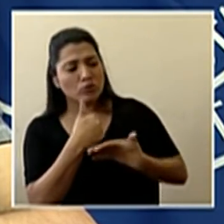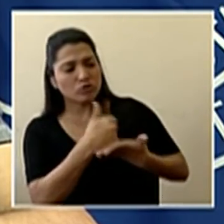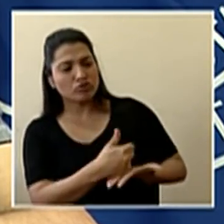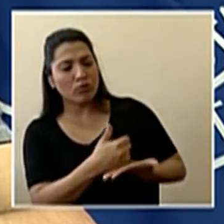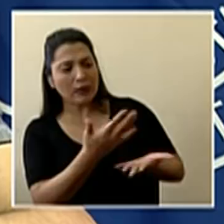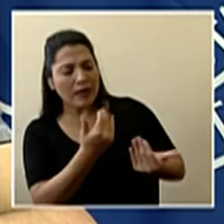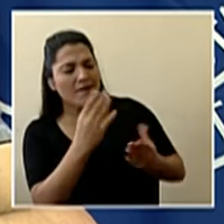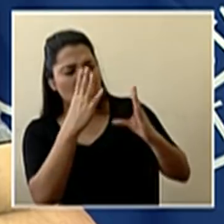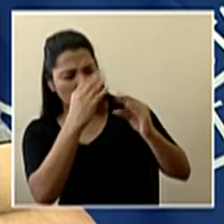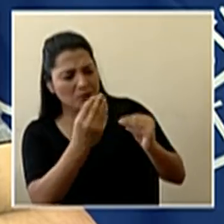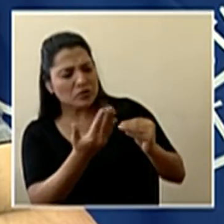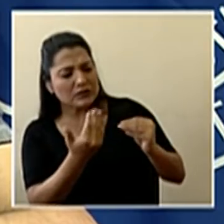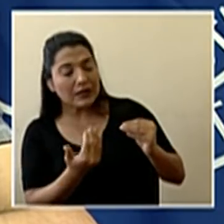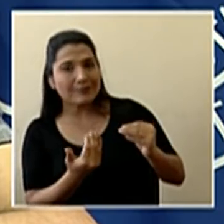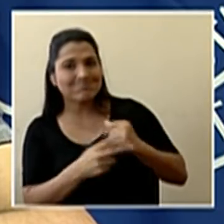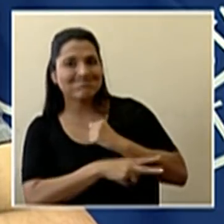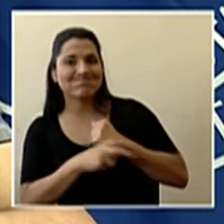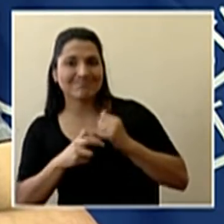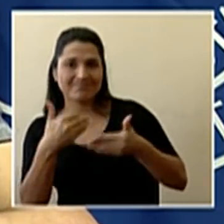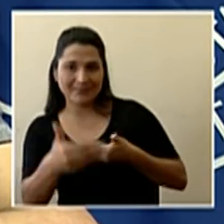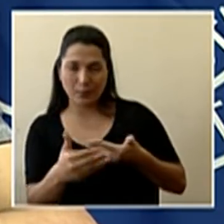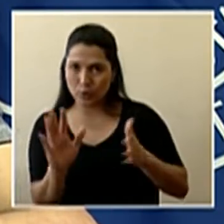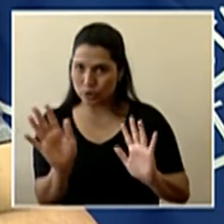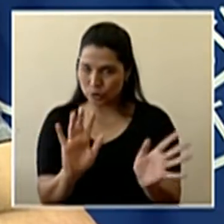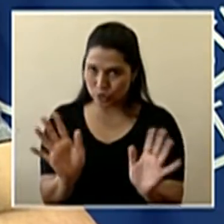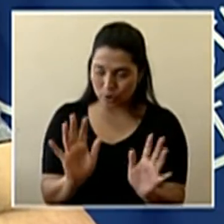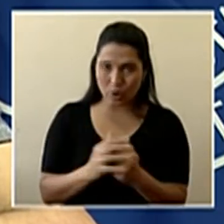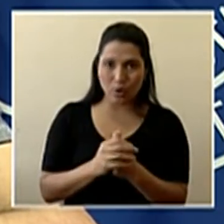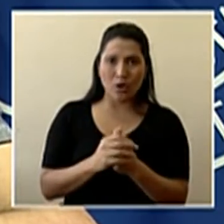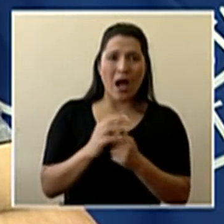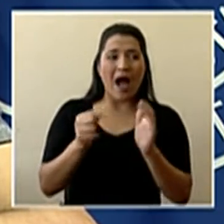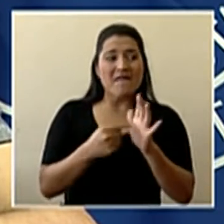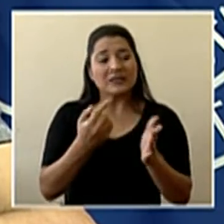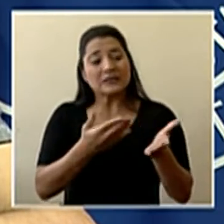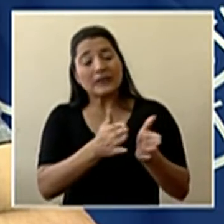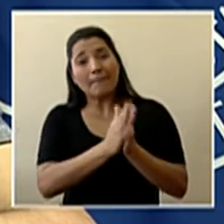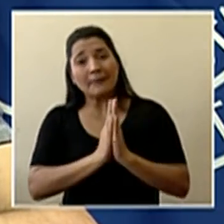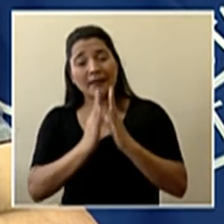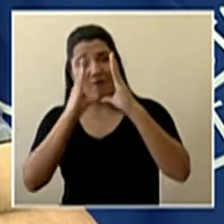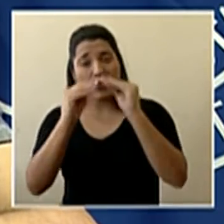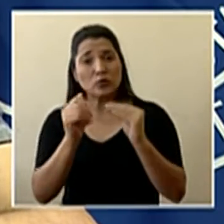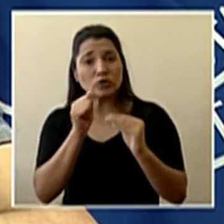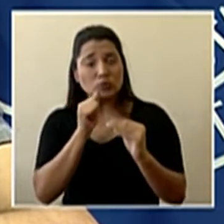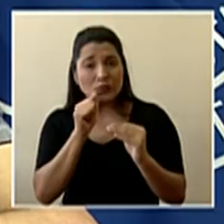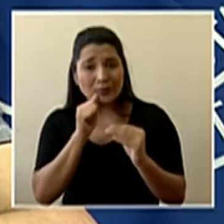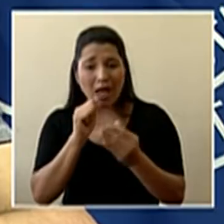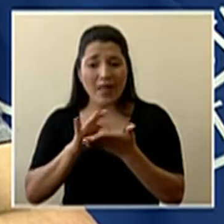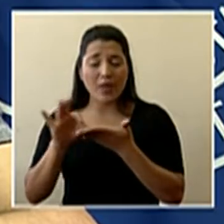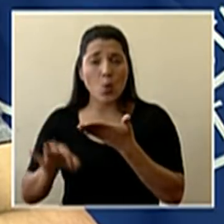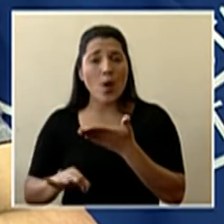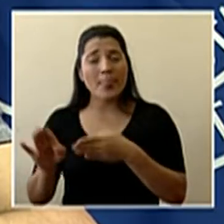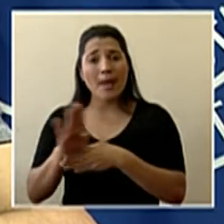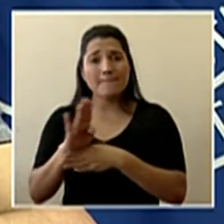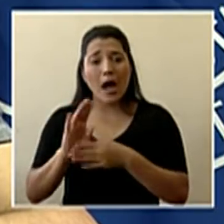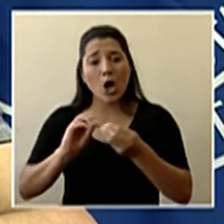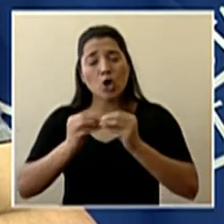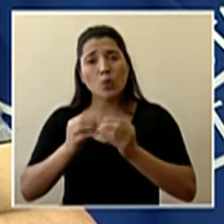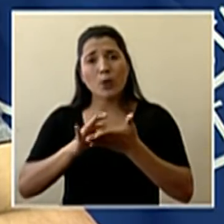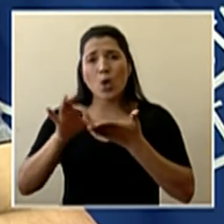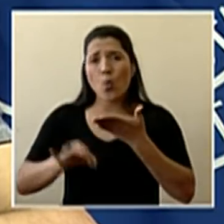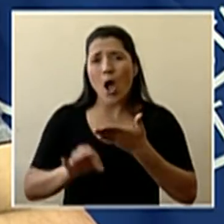quieren aprovecharse cobrándoles o incluso estafándoles, pidiéndoles claves, por ejemplo, de cuentas bancarias o números de cuenta